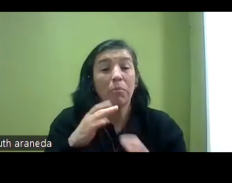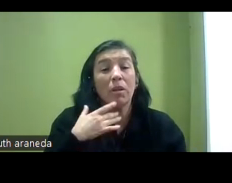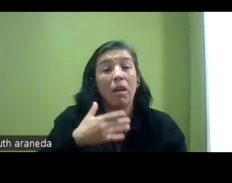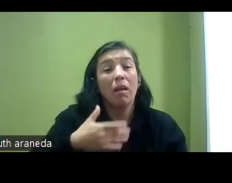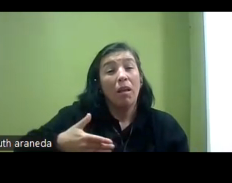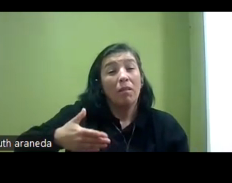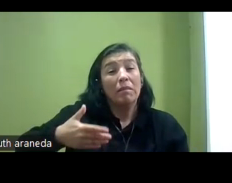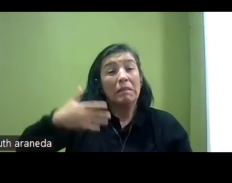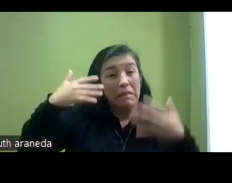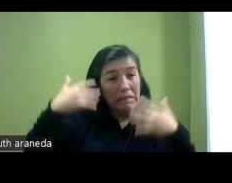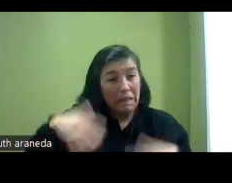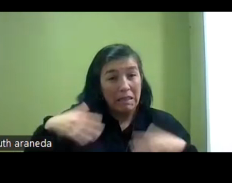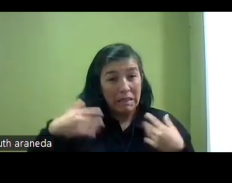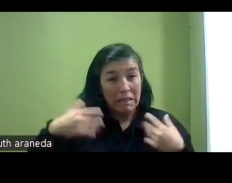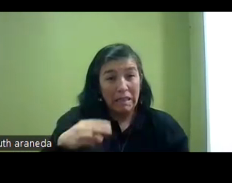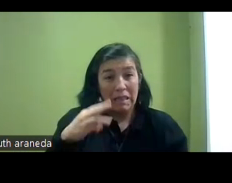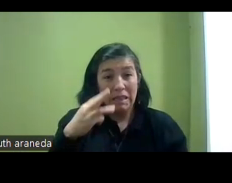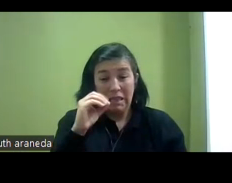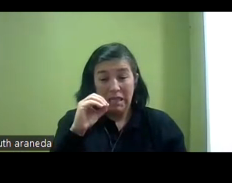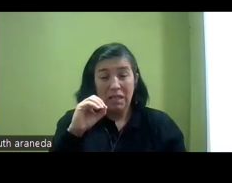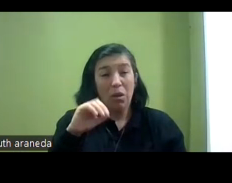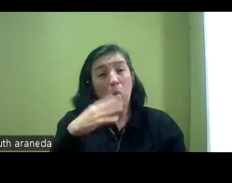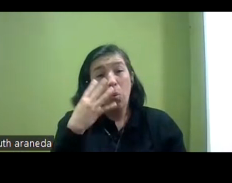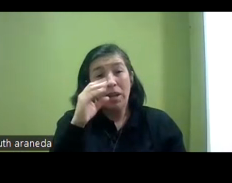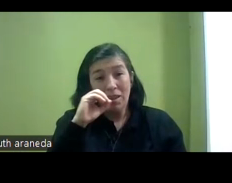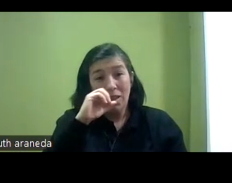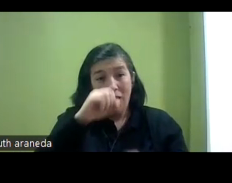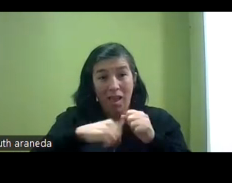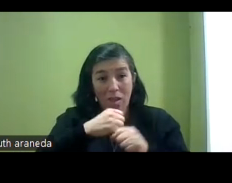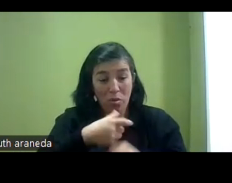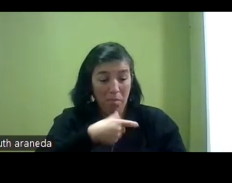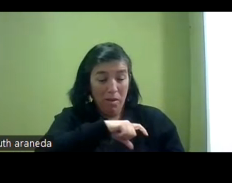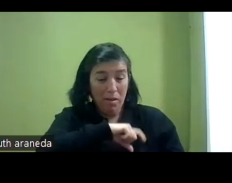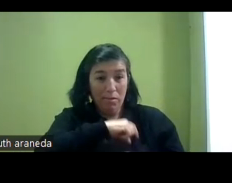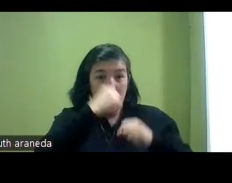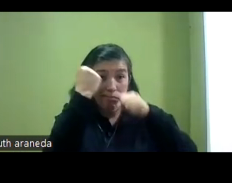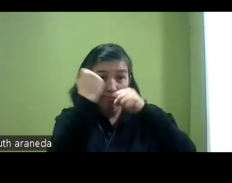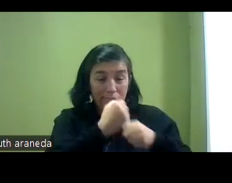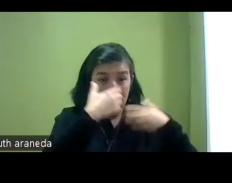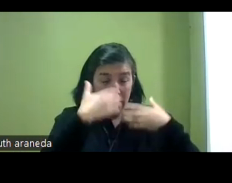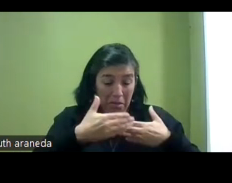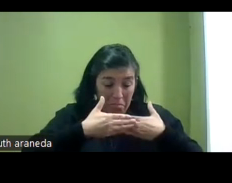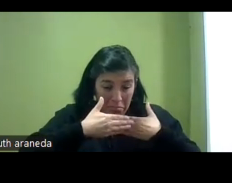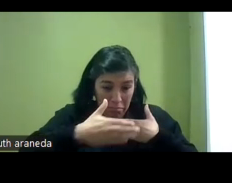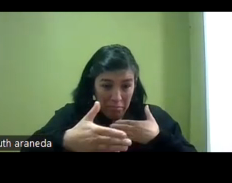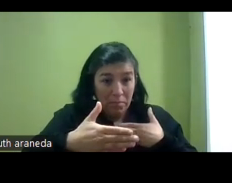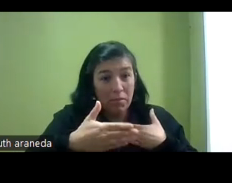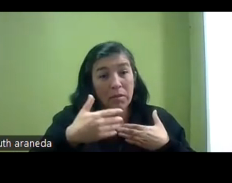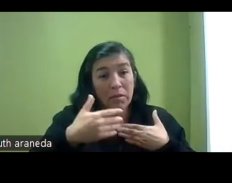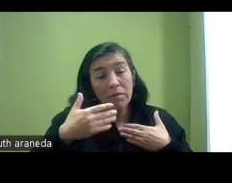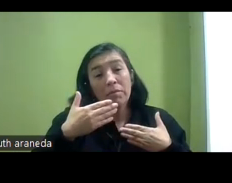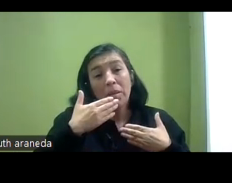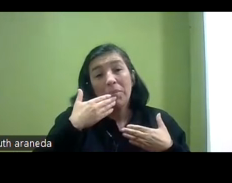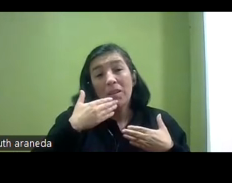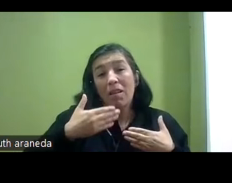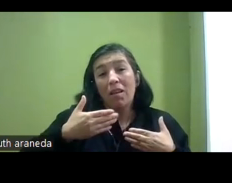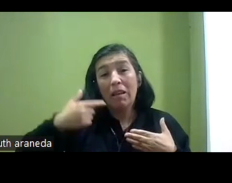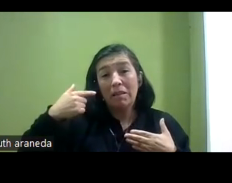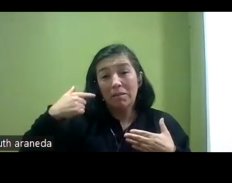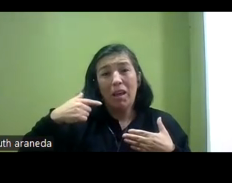pasado 30 o 40 años de la llegada de los españoles o ya un siglo y medio de la llegada de